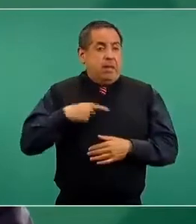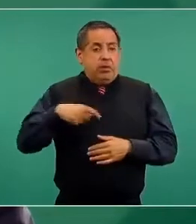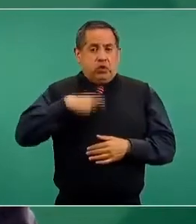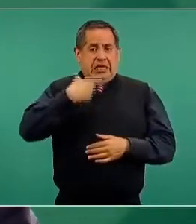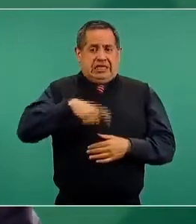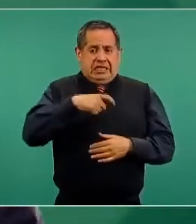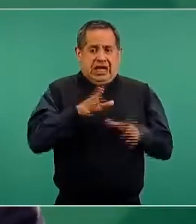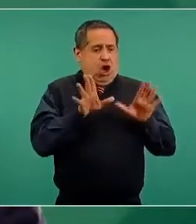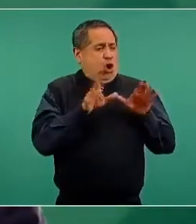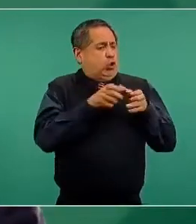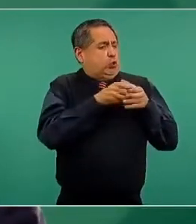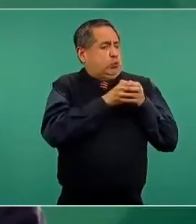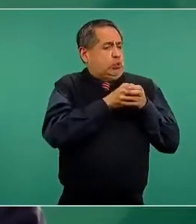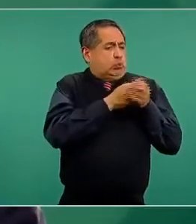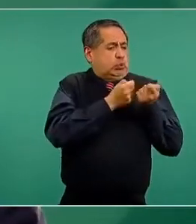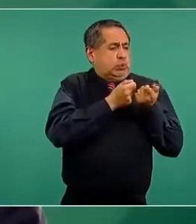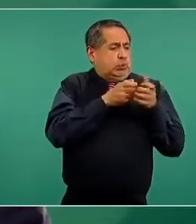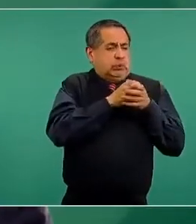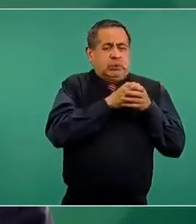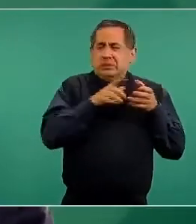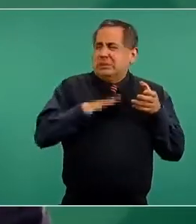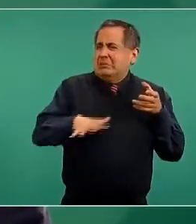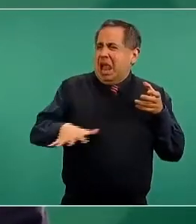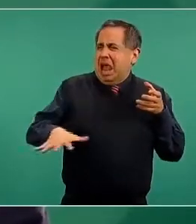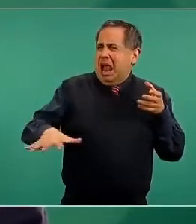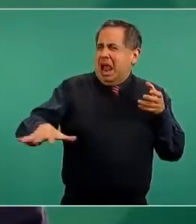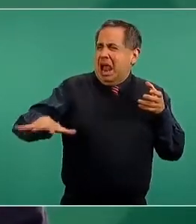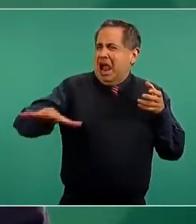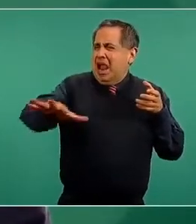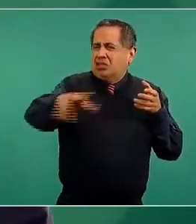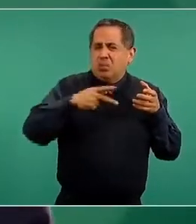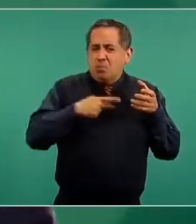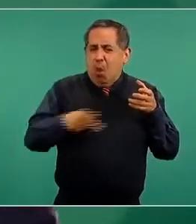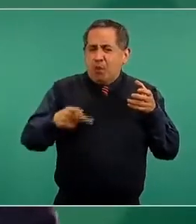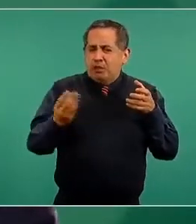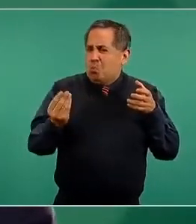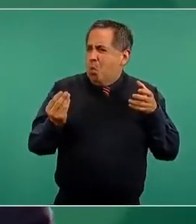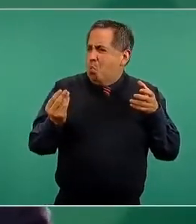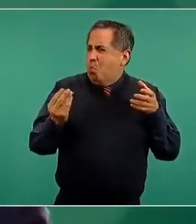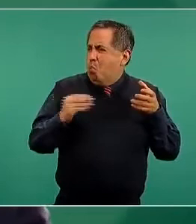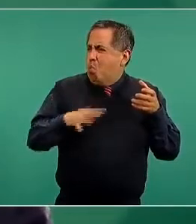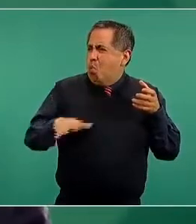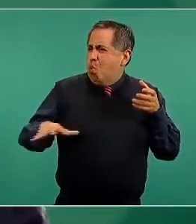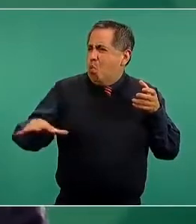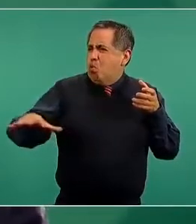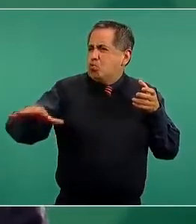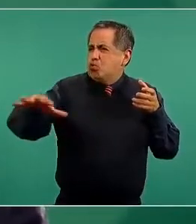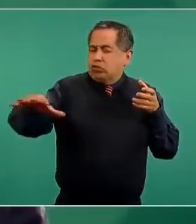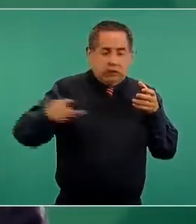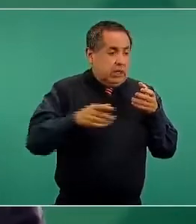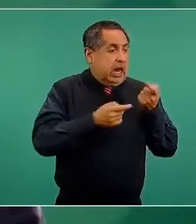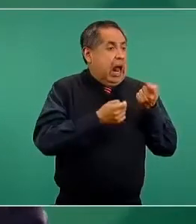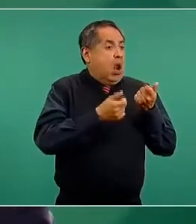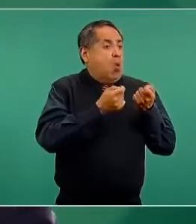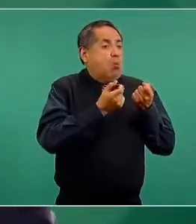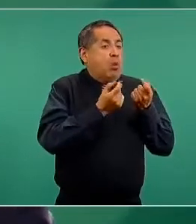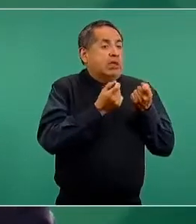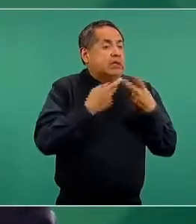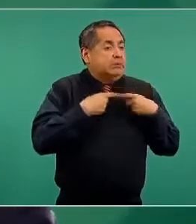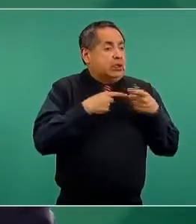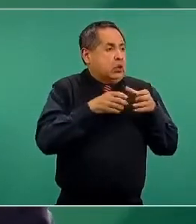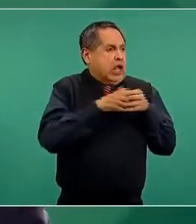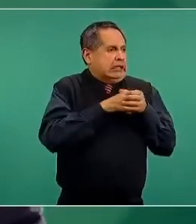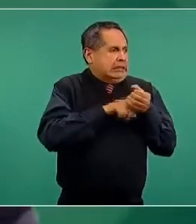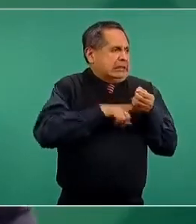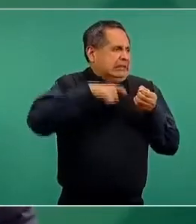para decirlo de manera simple y que todo el mundo lo tenga claro, en muy pocas manos se concentraron enormes fortunas, y esto